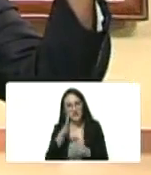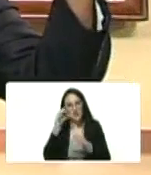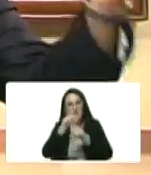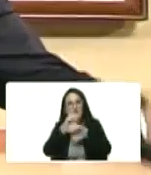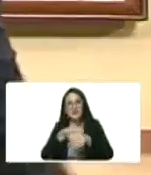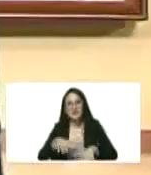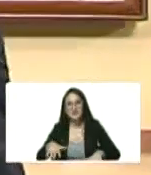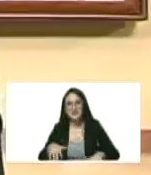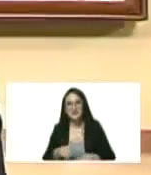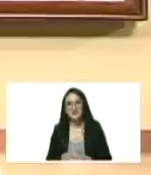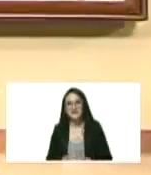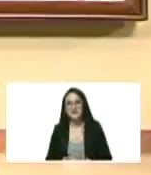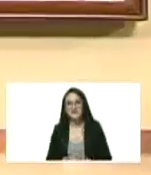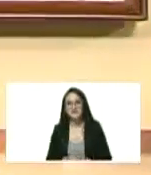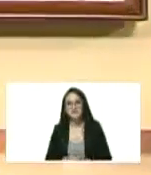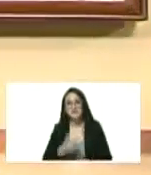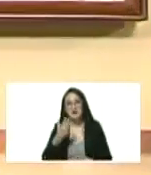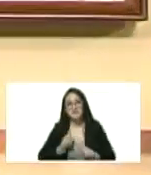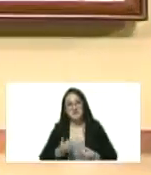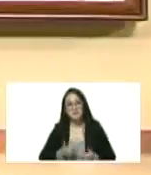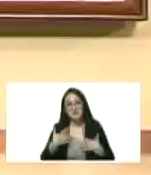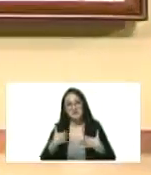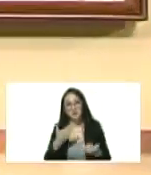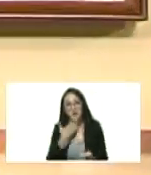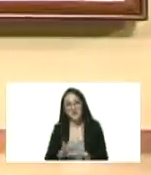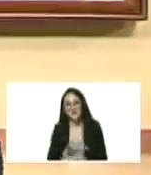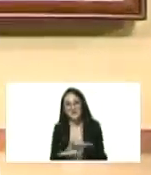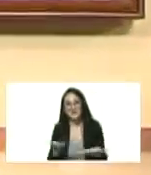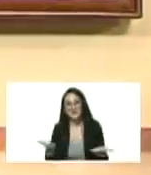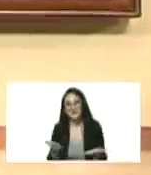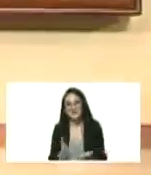bendiga con más vida y más salud. Muchas gracias.